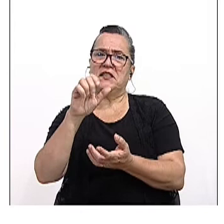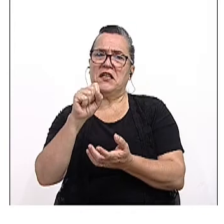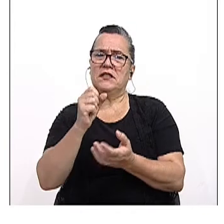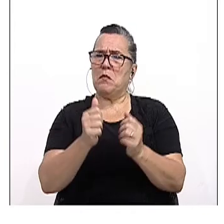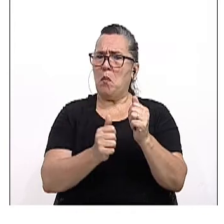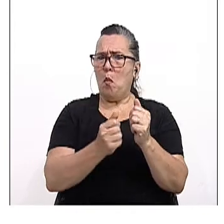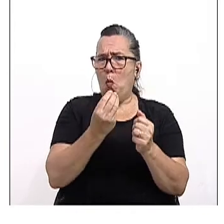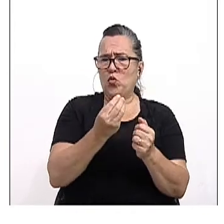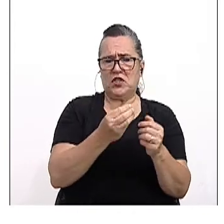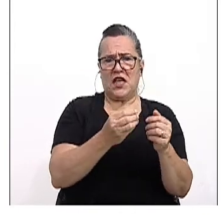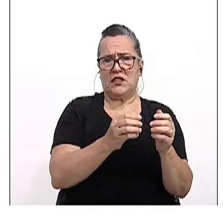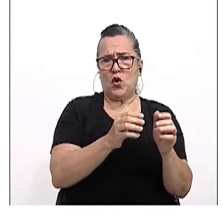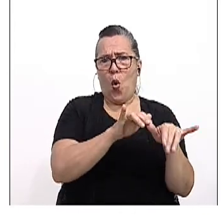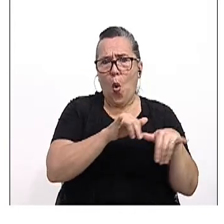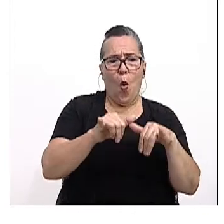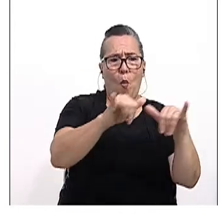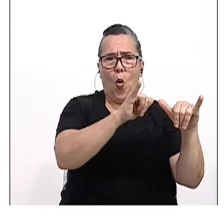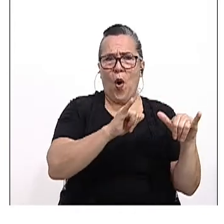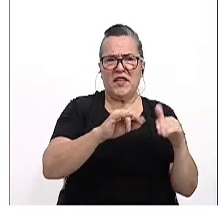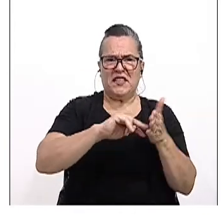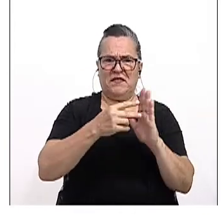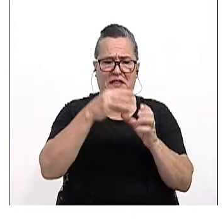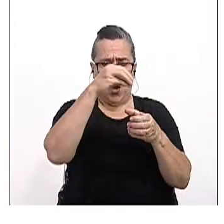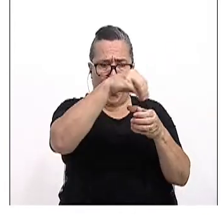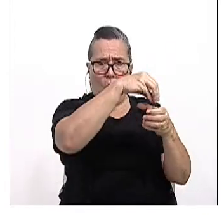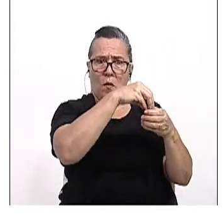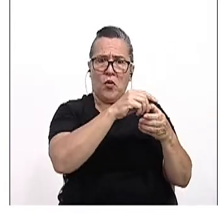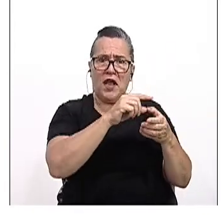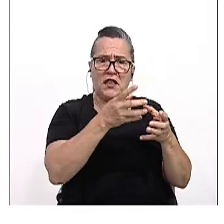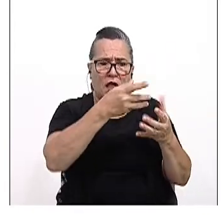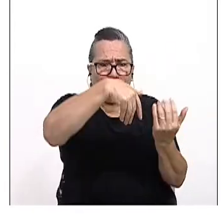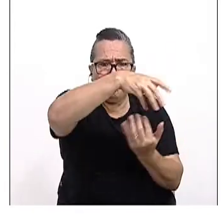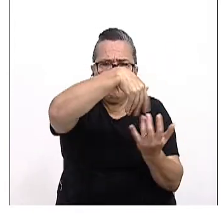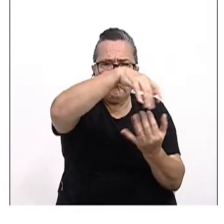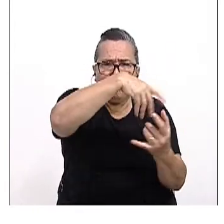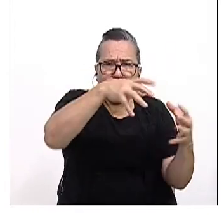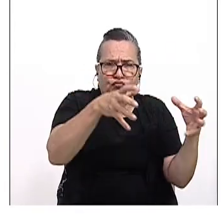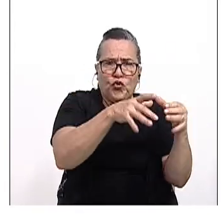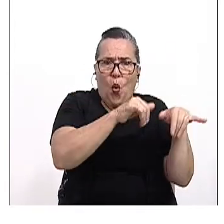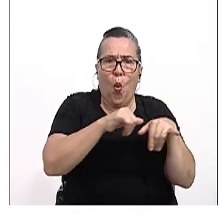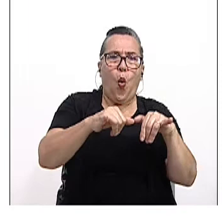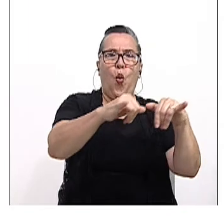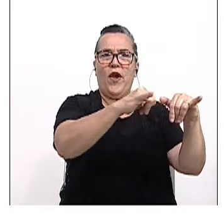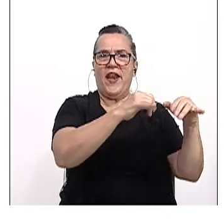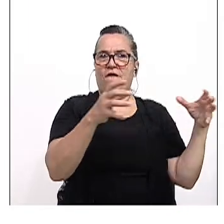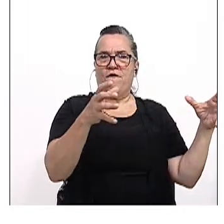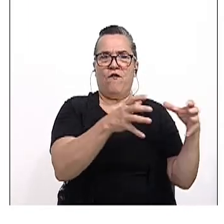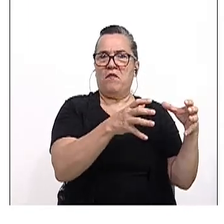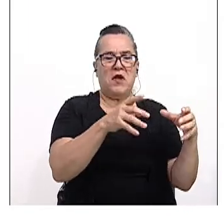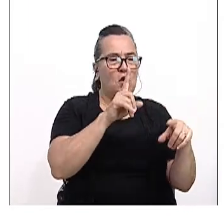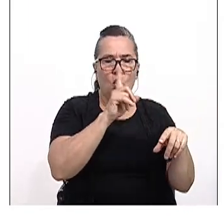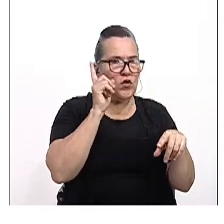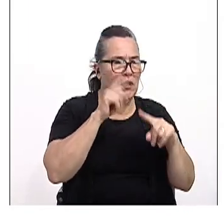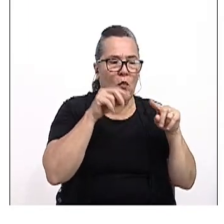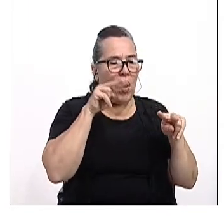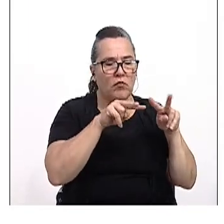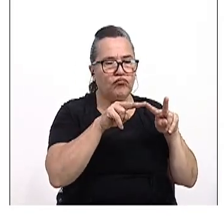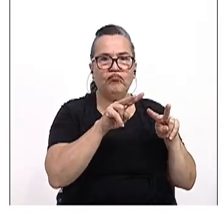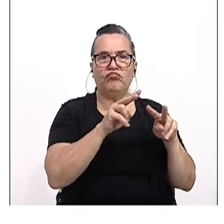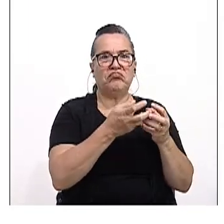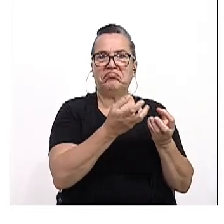homogéneas, es decir, sus componentes están entremezclados de manera uniforme sin poder identificar sus